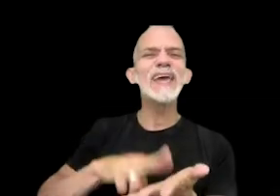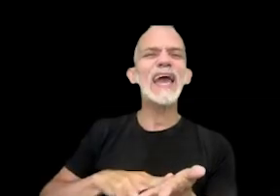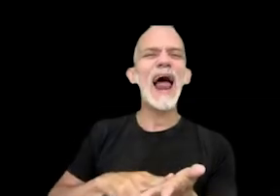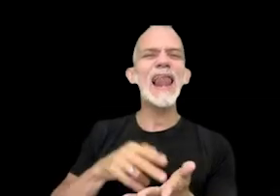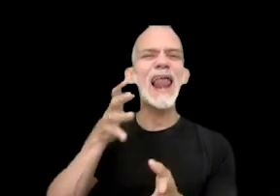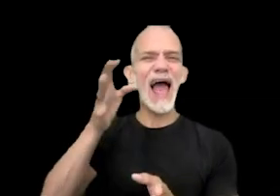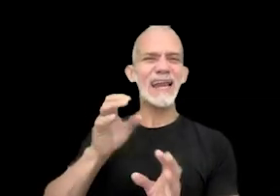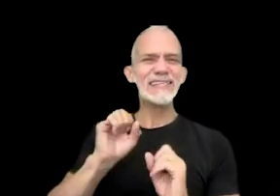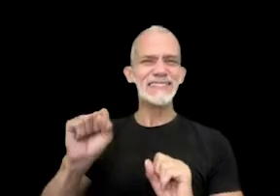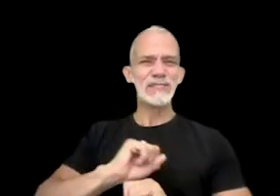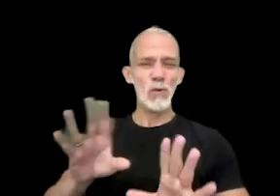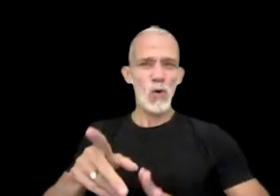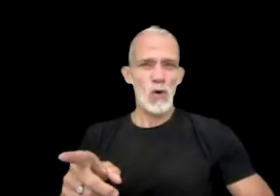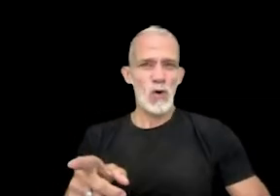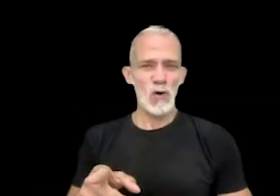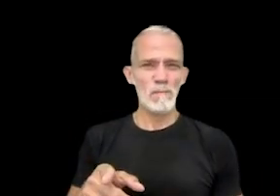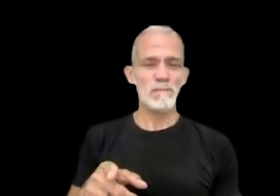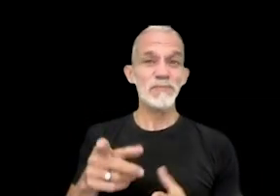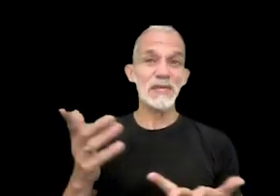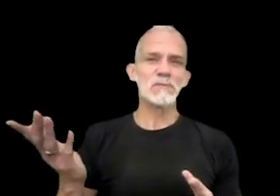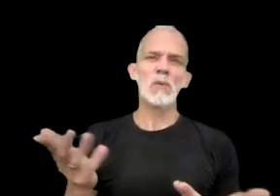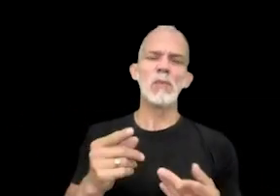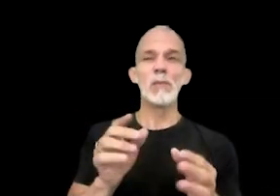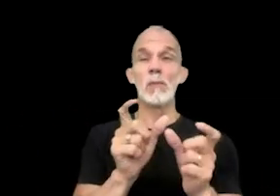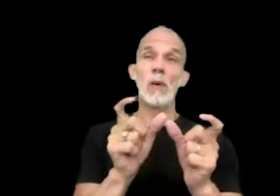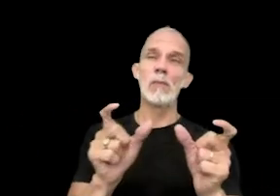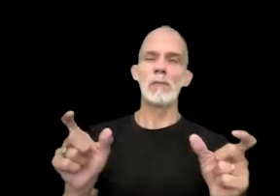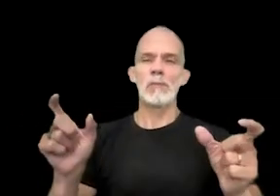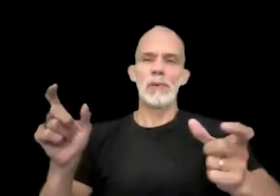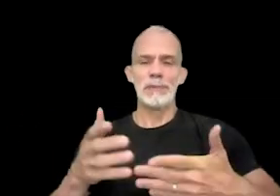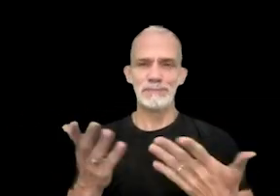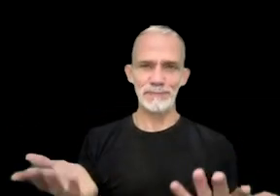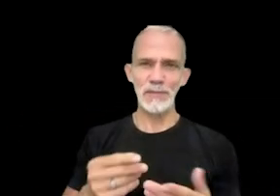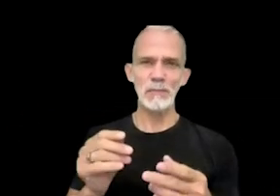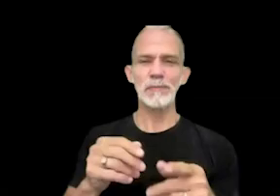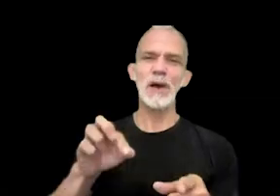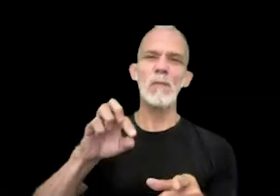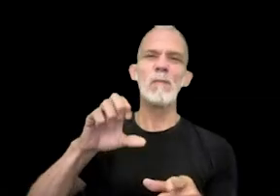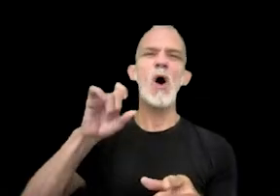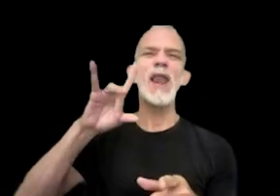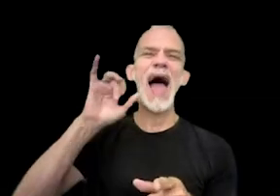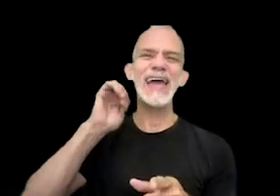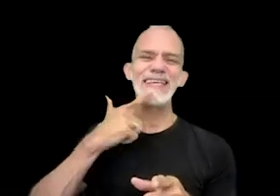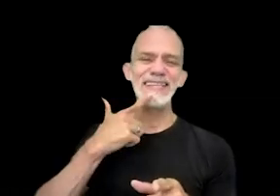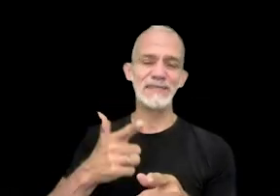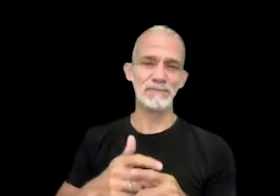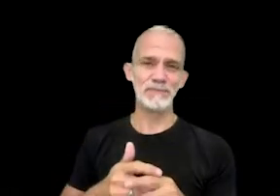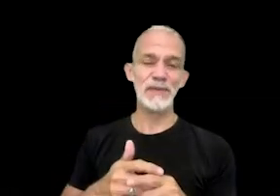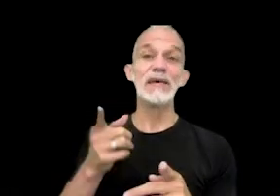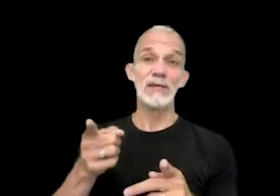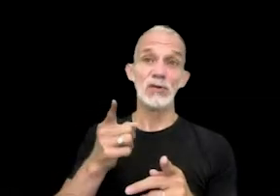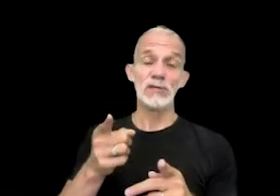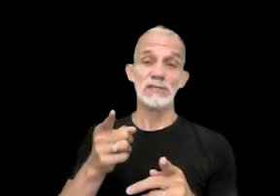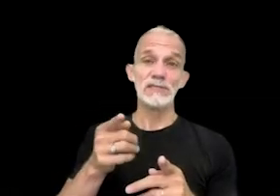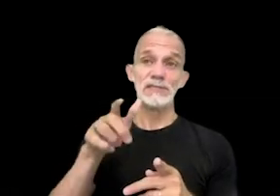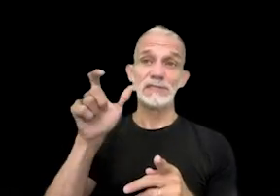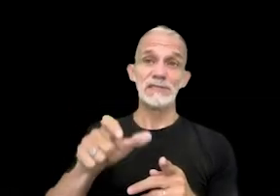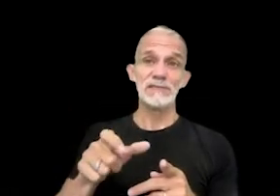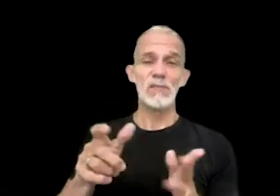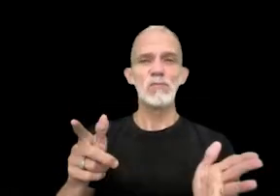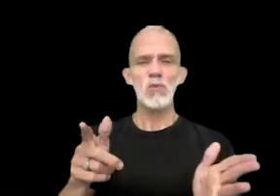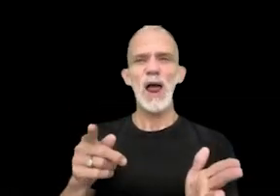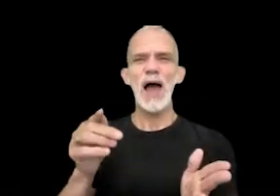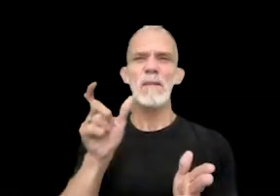agresivo, ¿no? Todo muy polite, me encanta esa palabra en inglés, polite, ¿no? El planificador fiscal agresivo, muy polite para